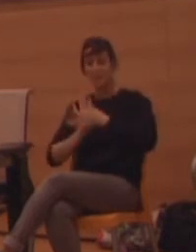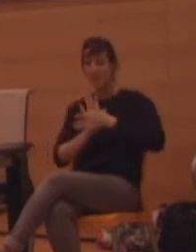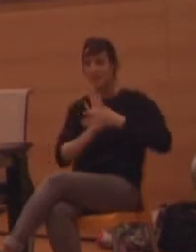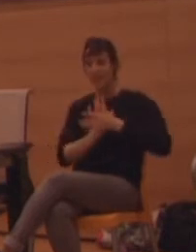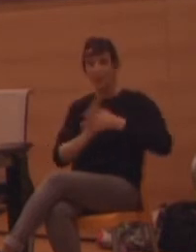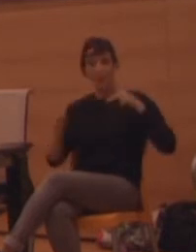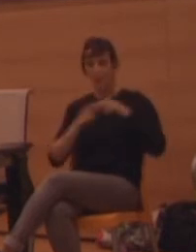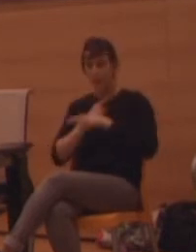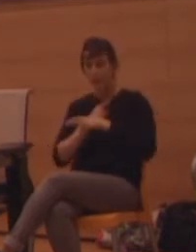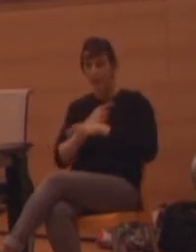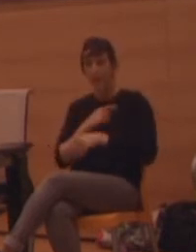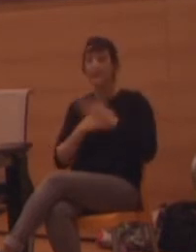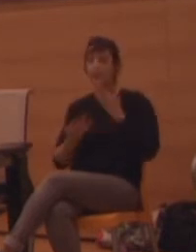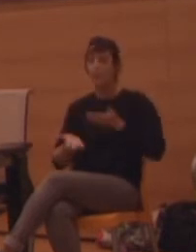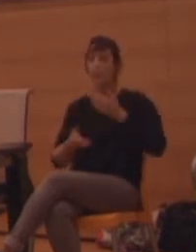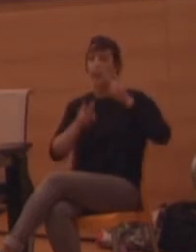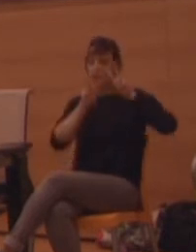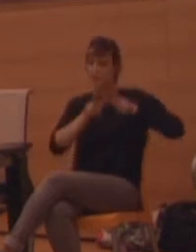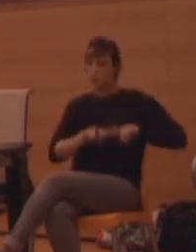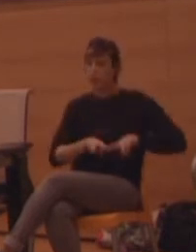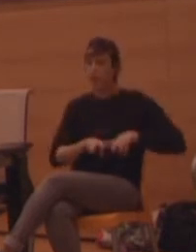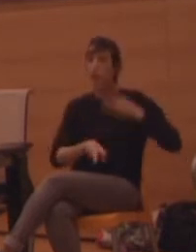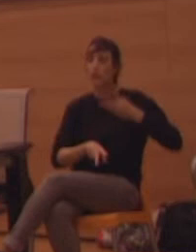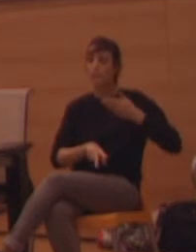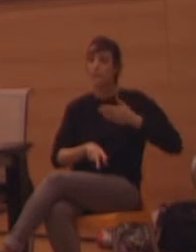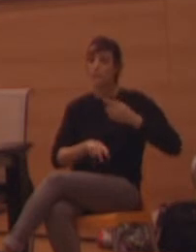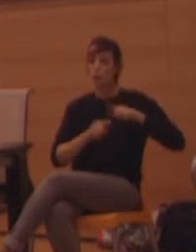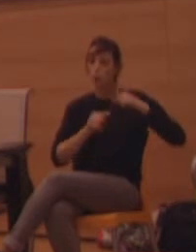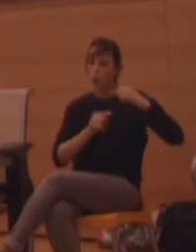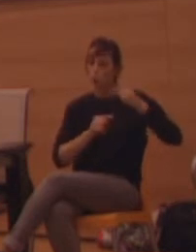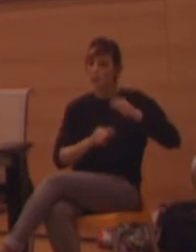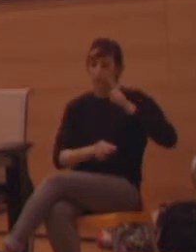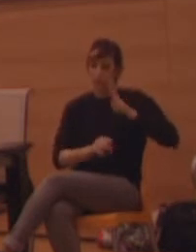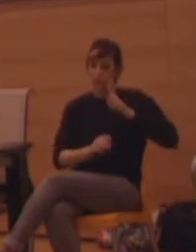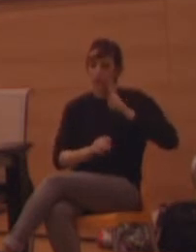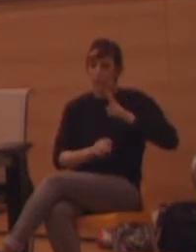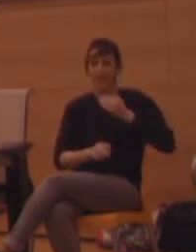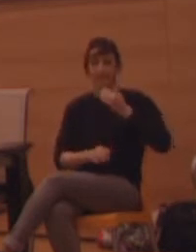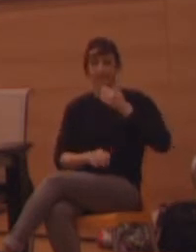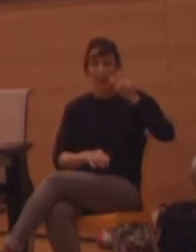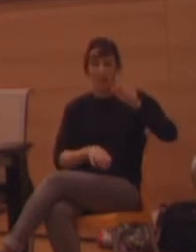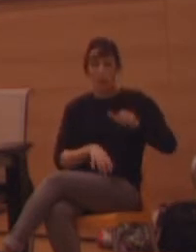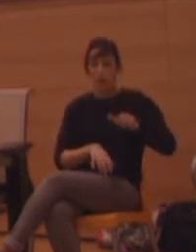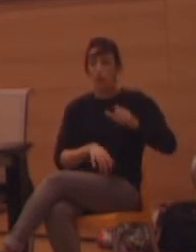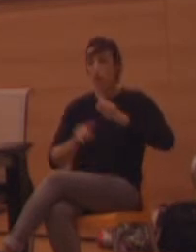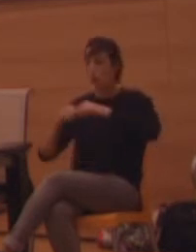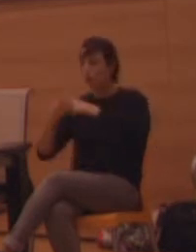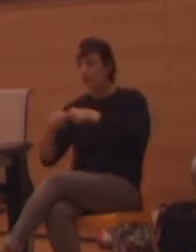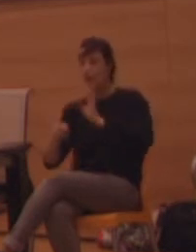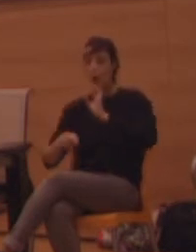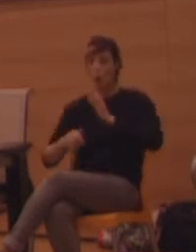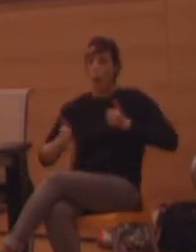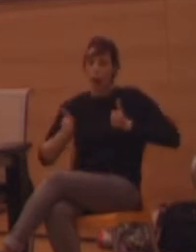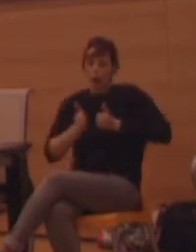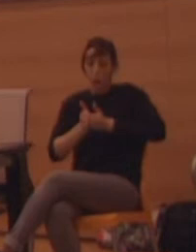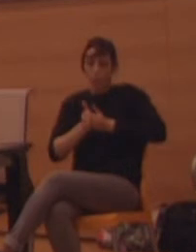de los pies diabéticos, hay que hacer una exploración siempre diaria a ser posible. Si la persona no ve, el familiar o el acompañante que se lo explore,